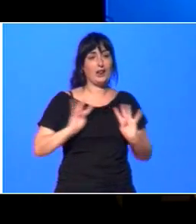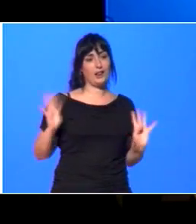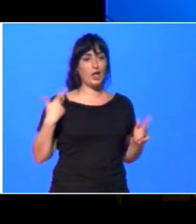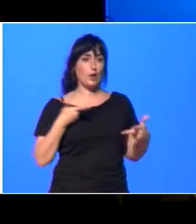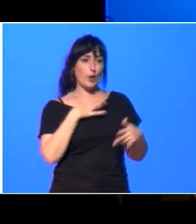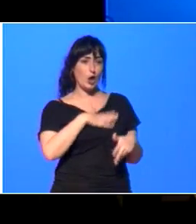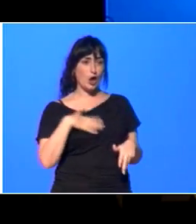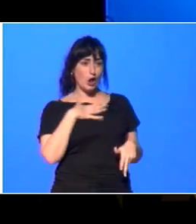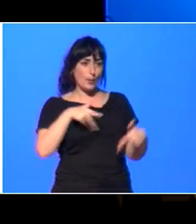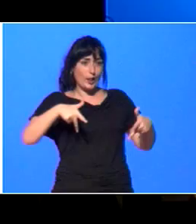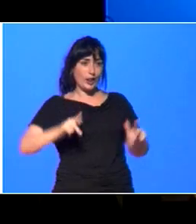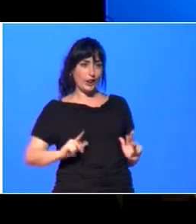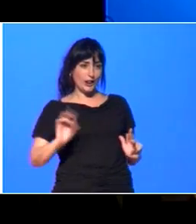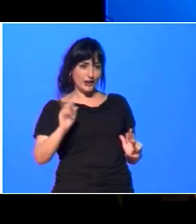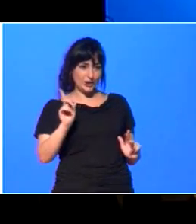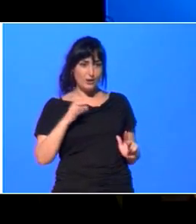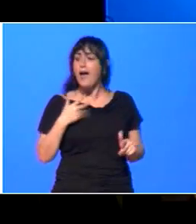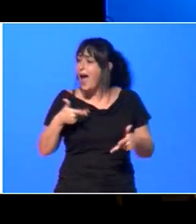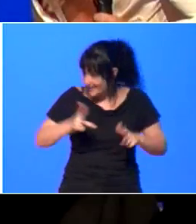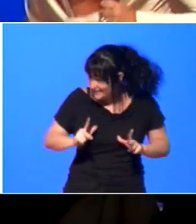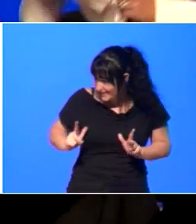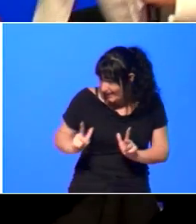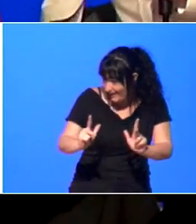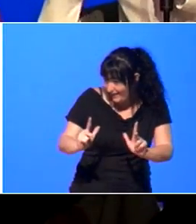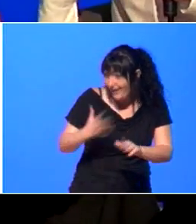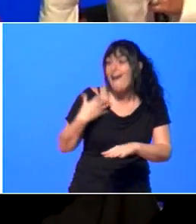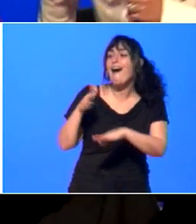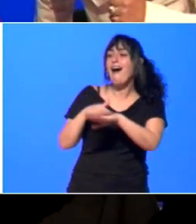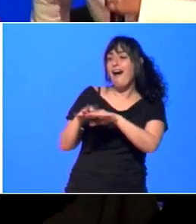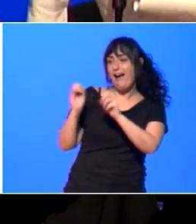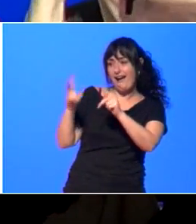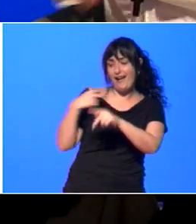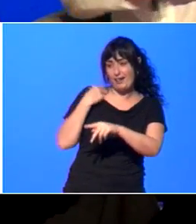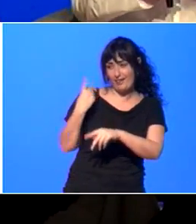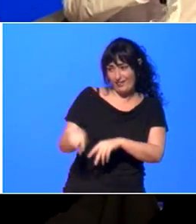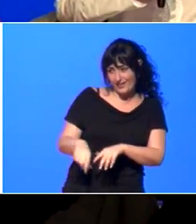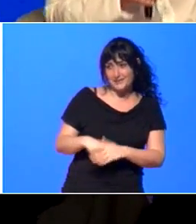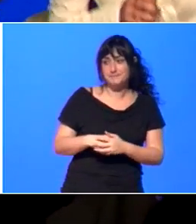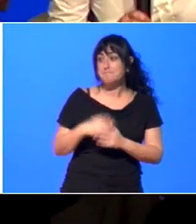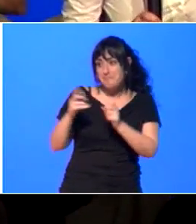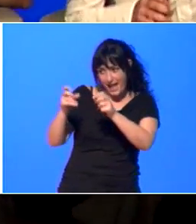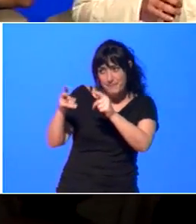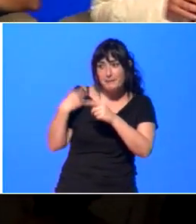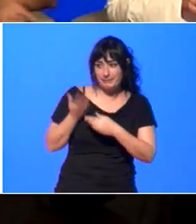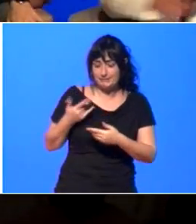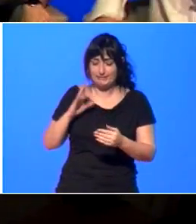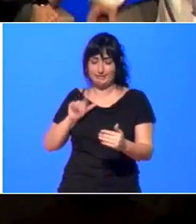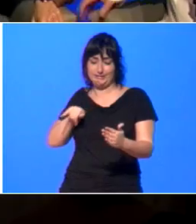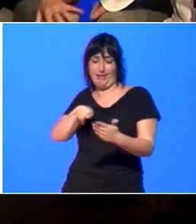sé cómo lo vamos a hacer. Ah, y en las sillas, claro, fíjate tú cómo estoy yo. Vale, vamos para allá. Esto